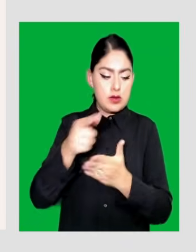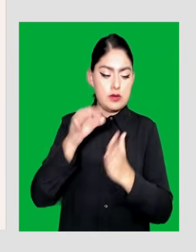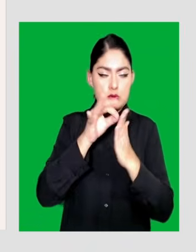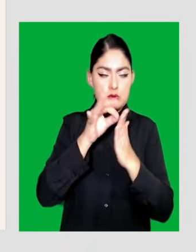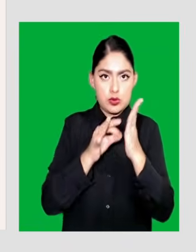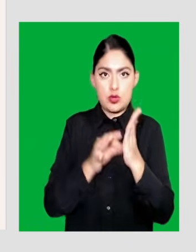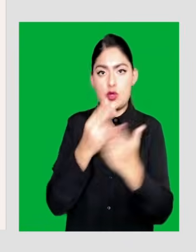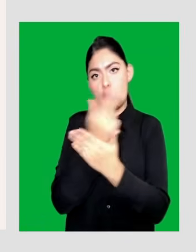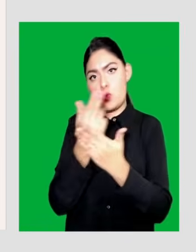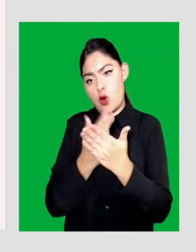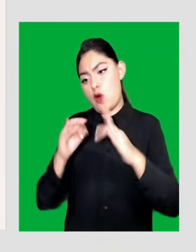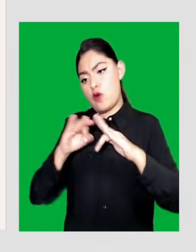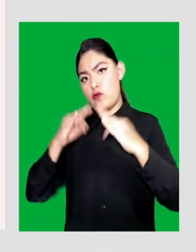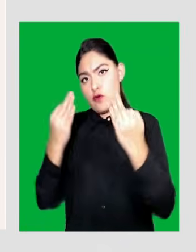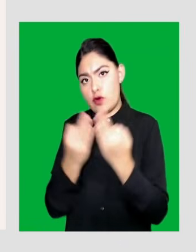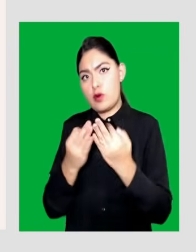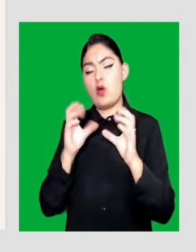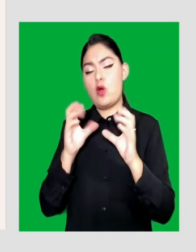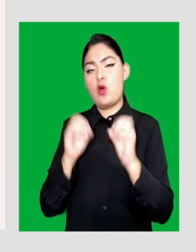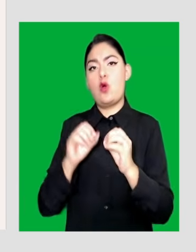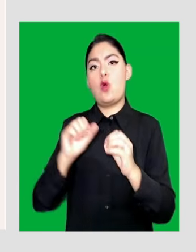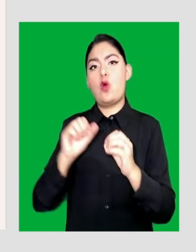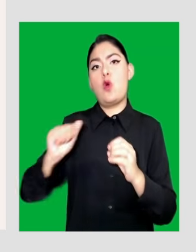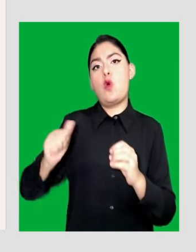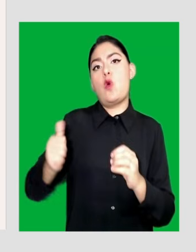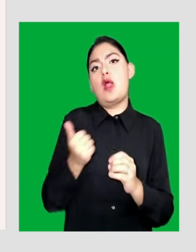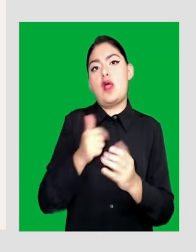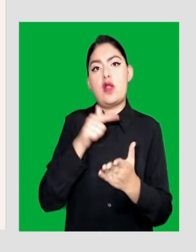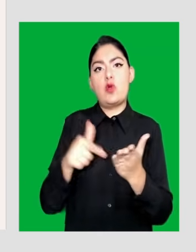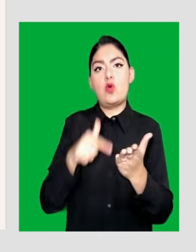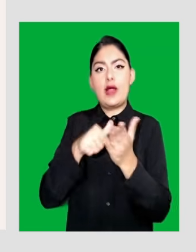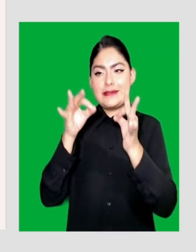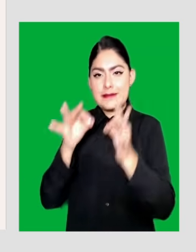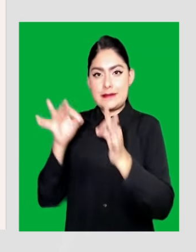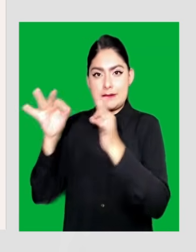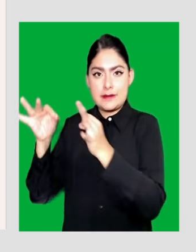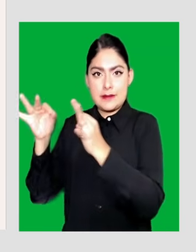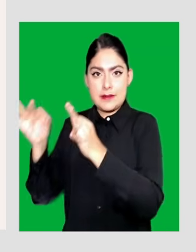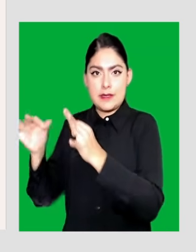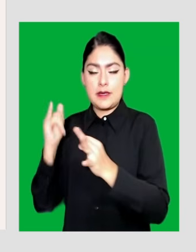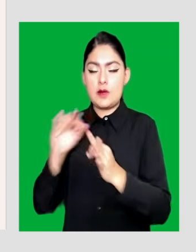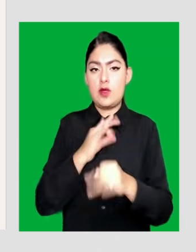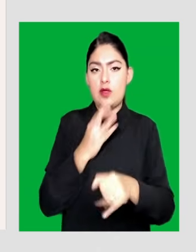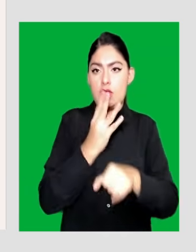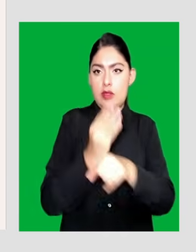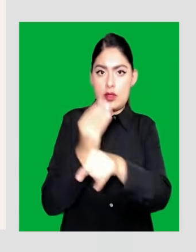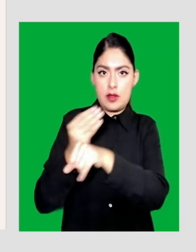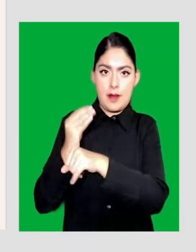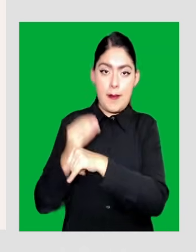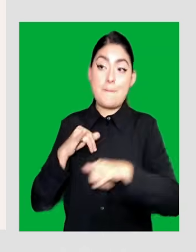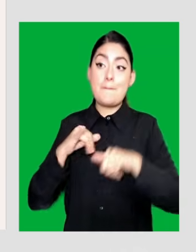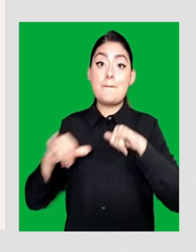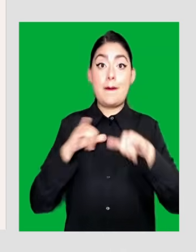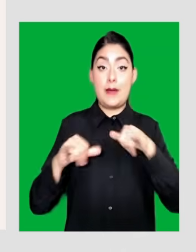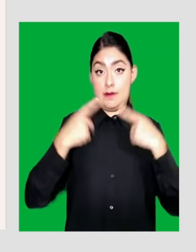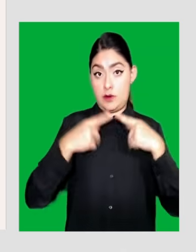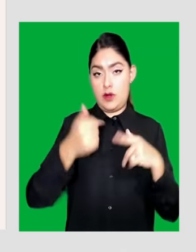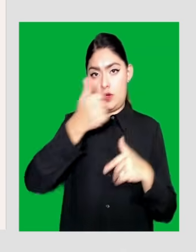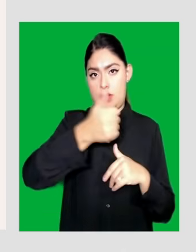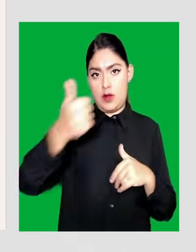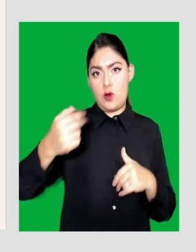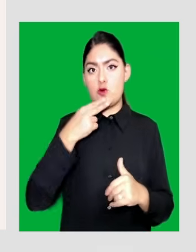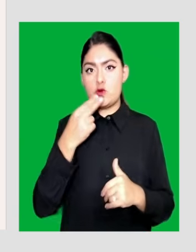Google Maps y de hecho lo usa como base. Para poder trabajar en ella necesitaremos acceder a través de una cuenta de